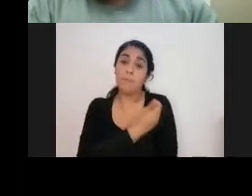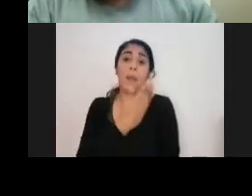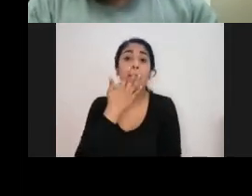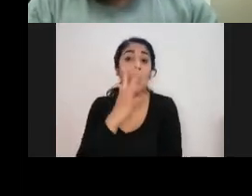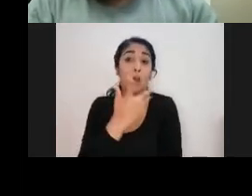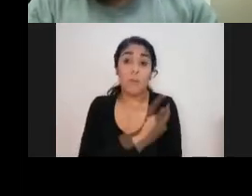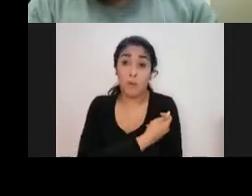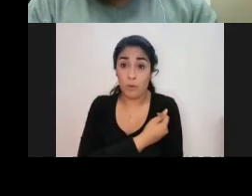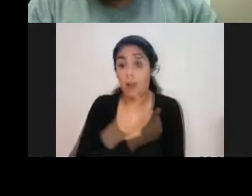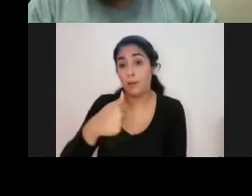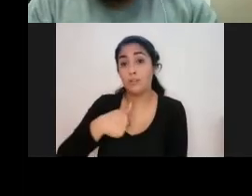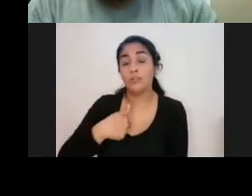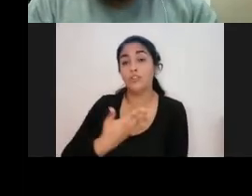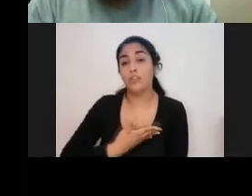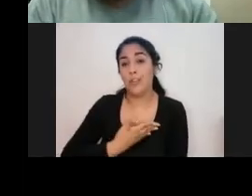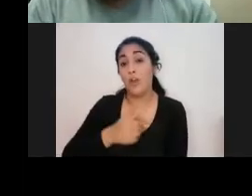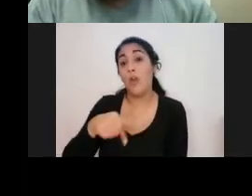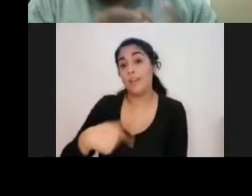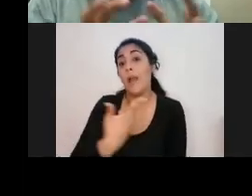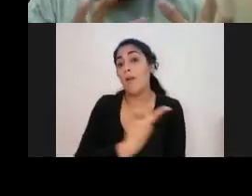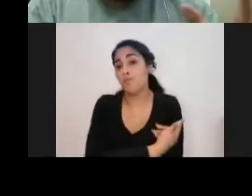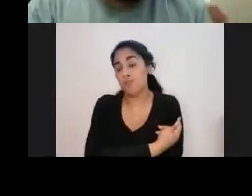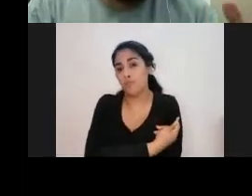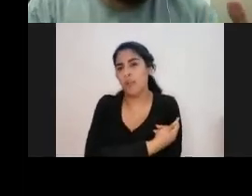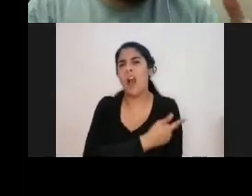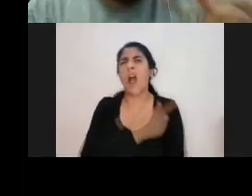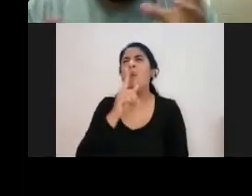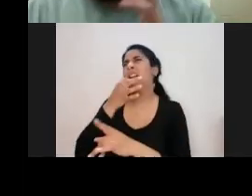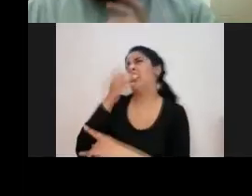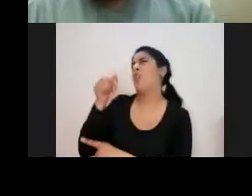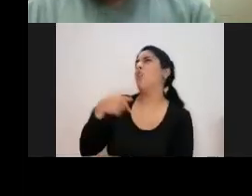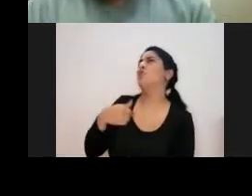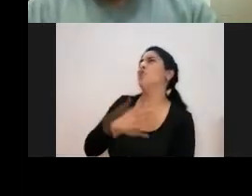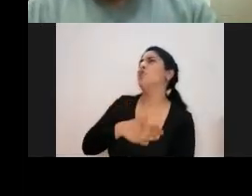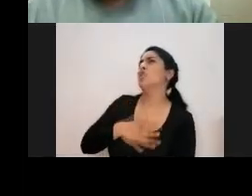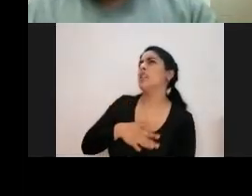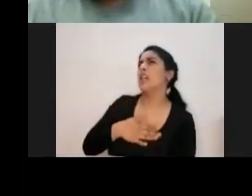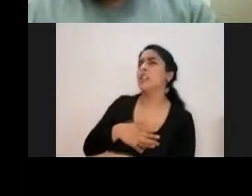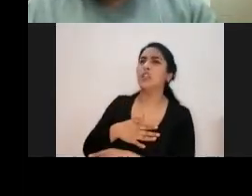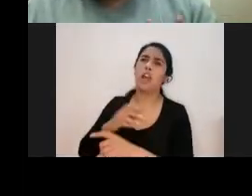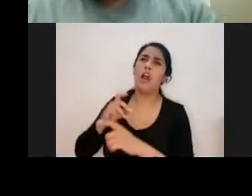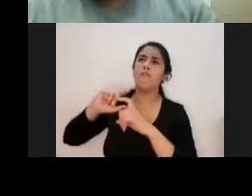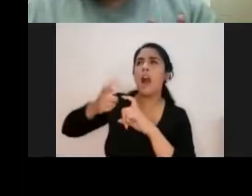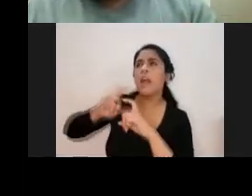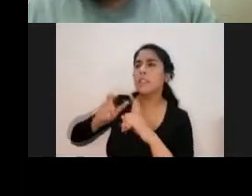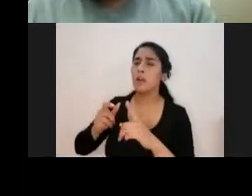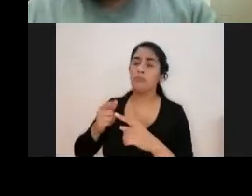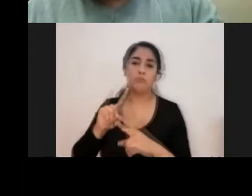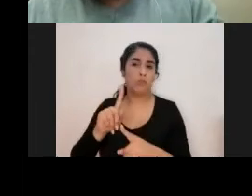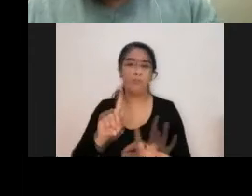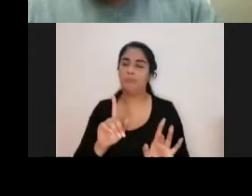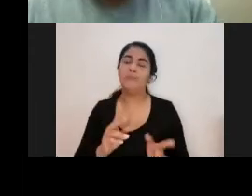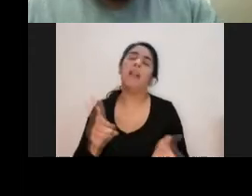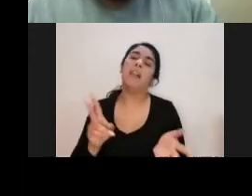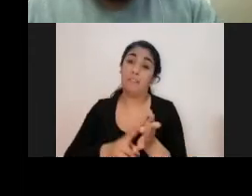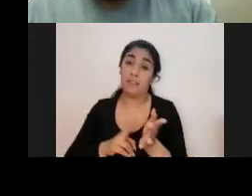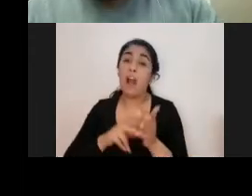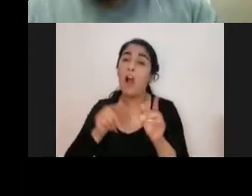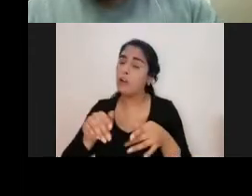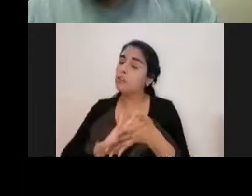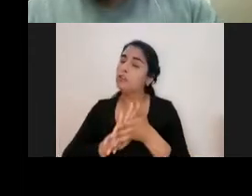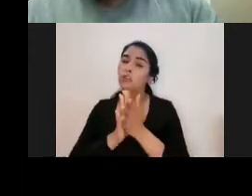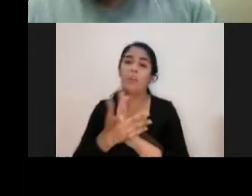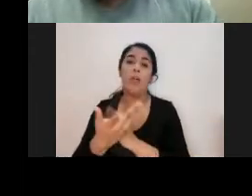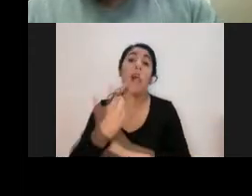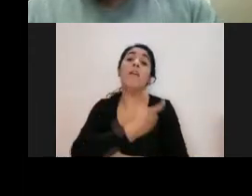hoy día. Algunos llegados dicen, no, es que yo me quiero poner Pfizer, no, es que yo me quiero... No, en realidad hoy día las vacunas, ¿cierto? Todas han